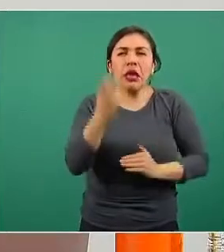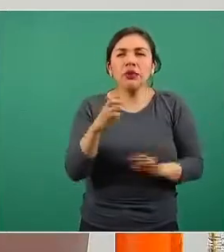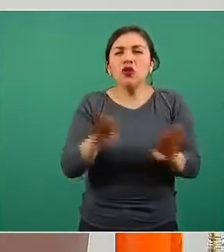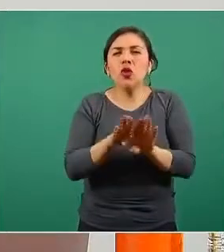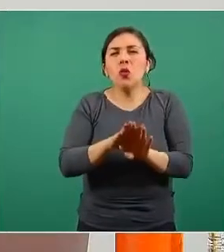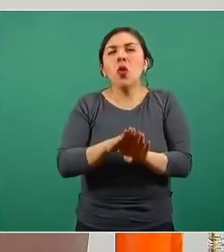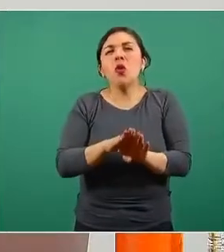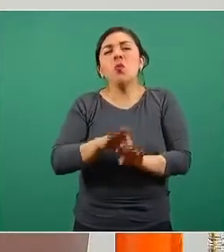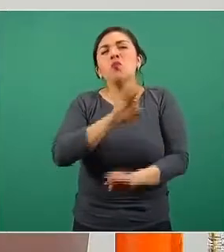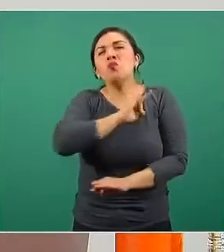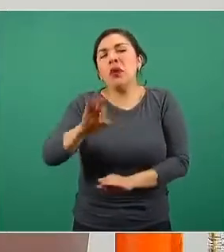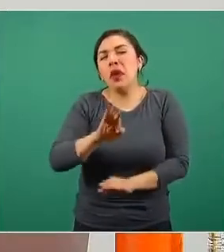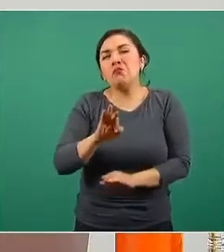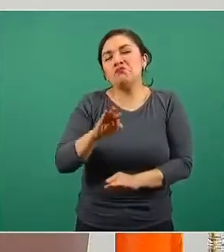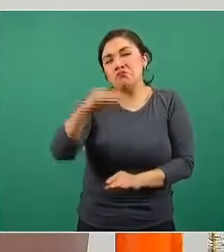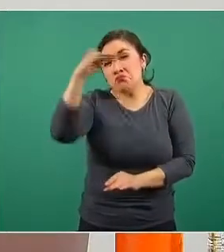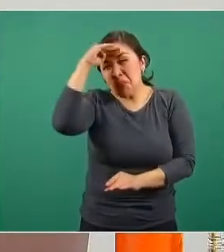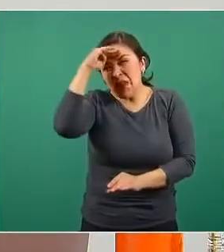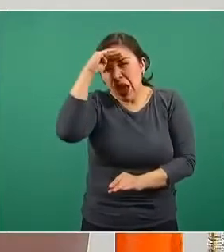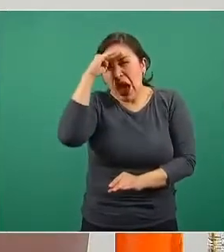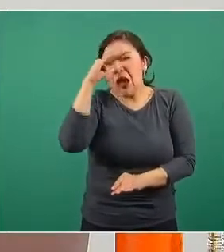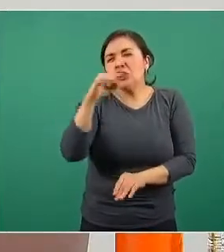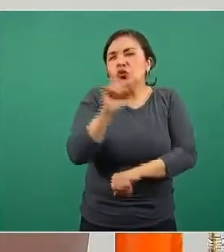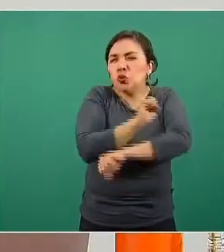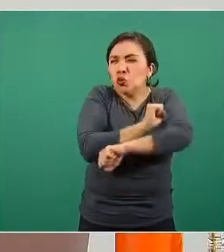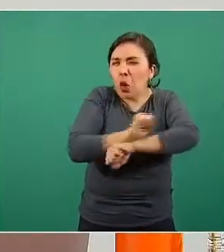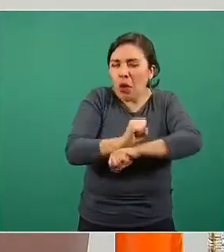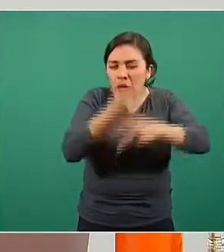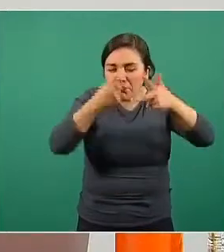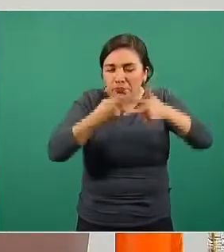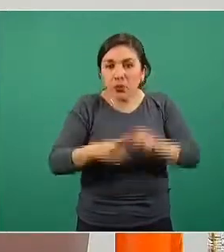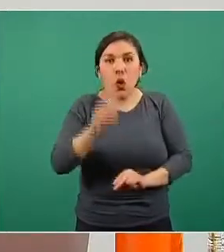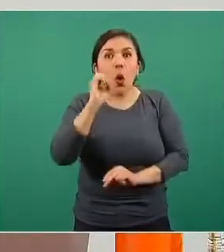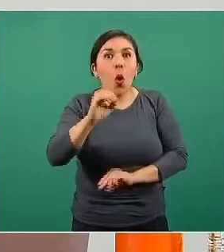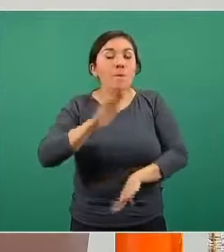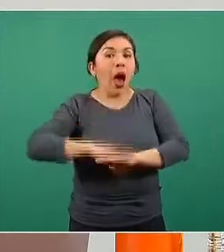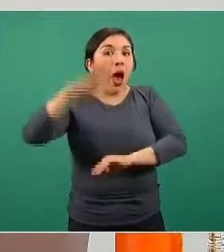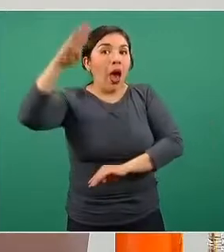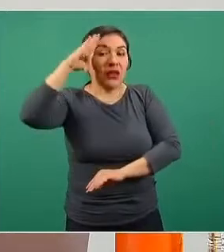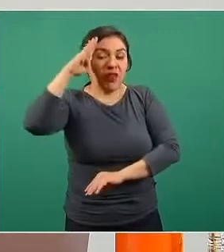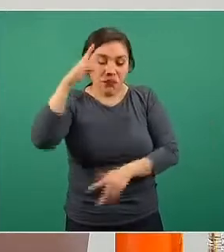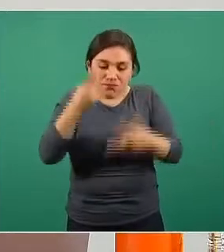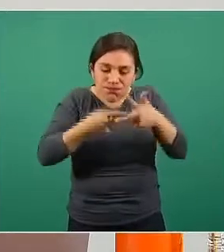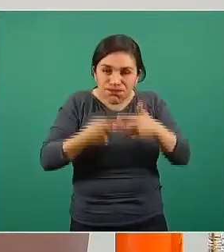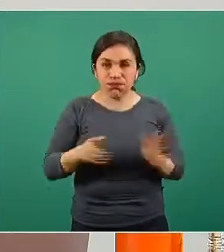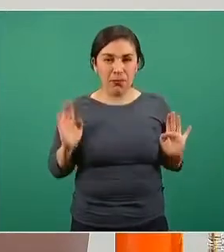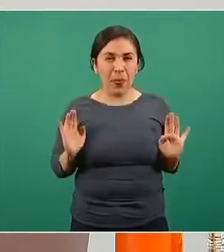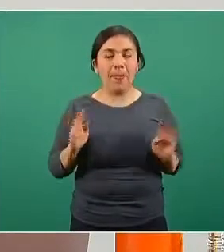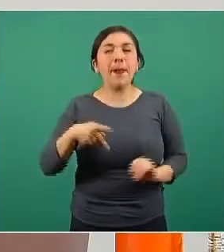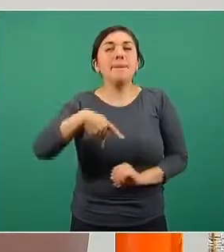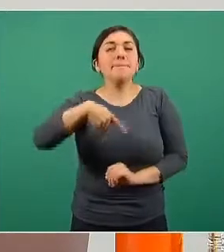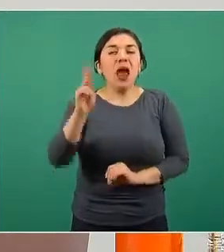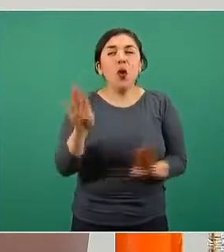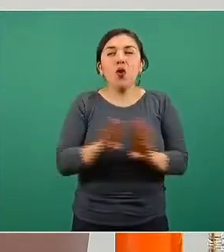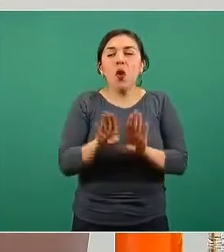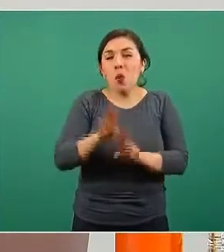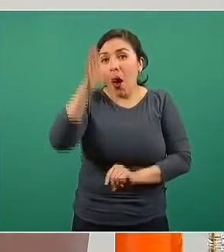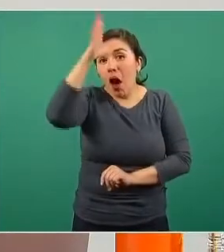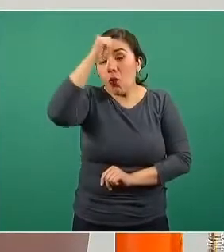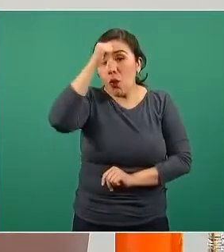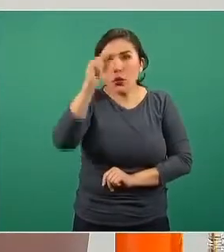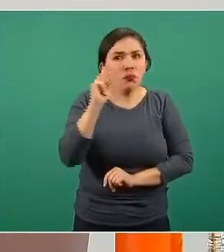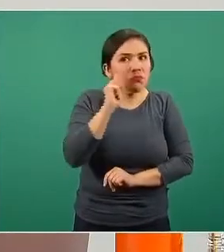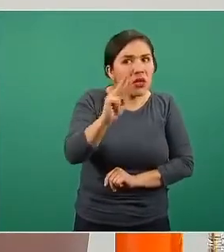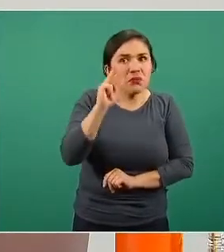estimación conservadora o podemos irnos a estimaciones que no lo son tanto. Sin embargo, de acuerdo a lo que se